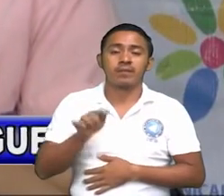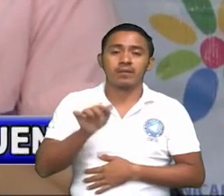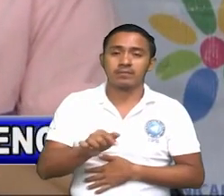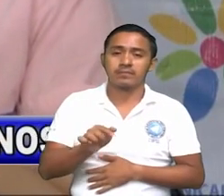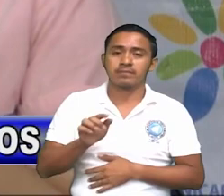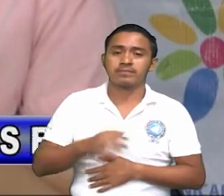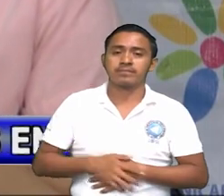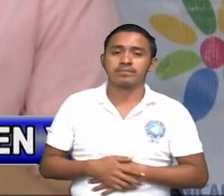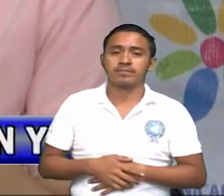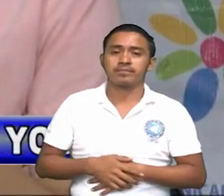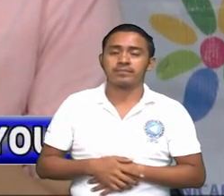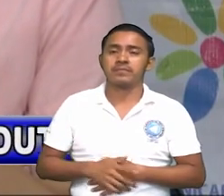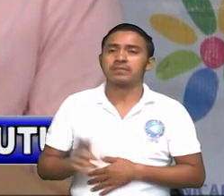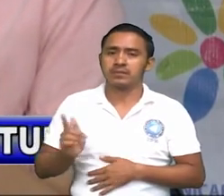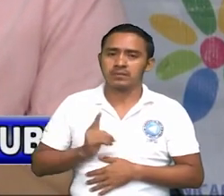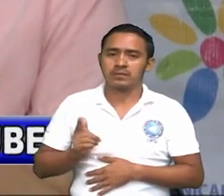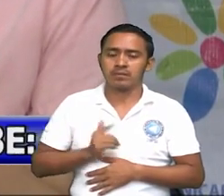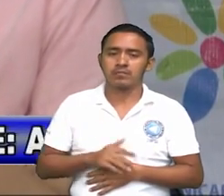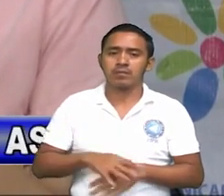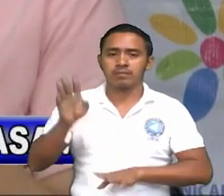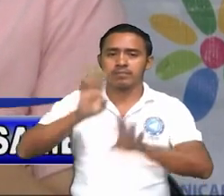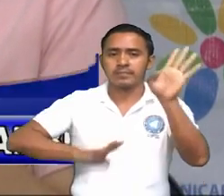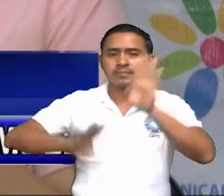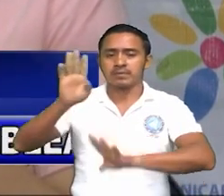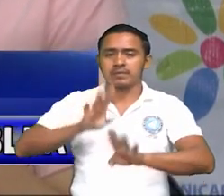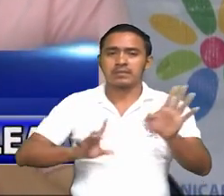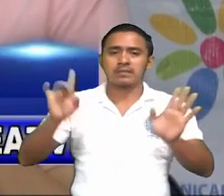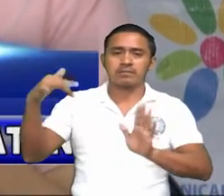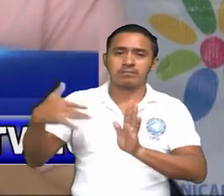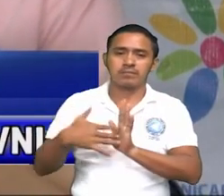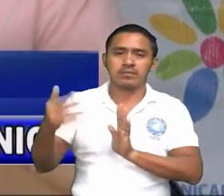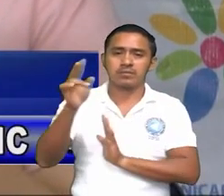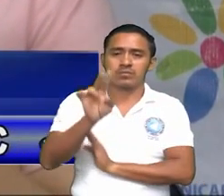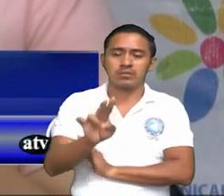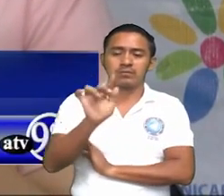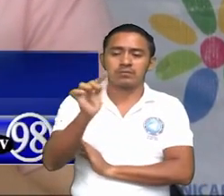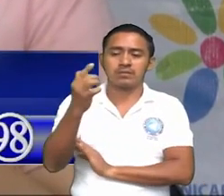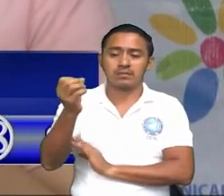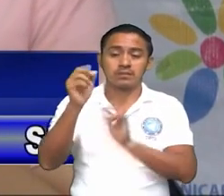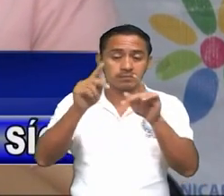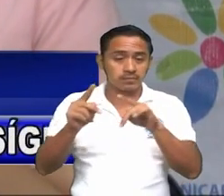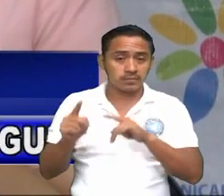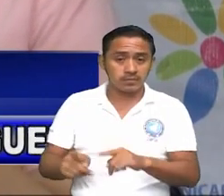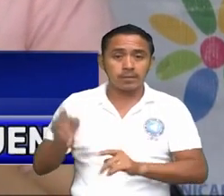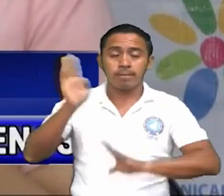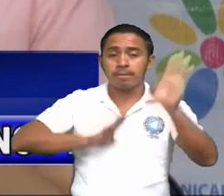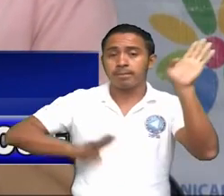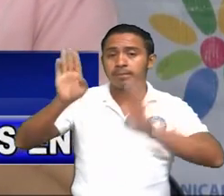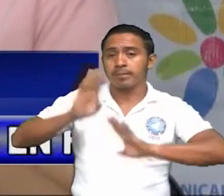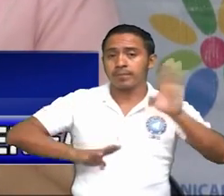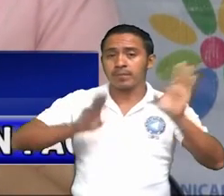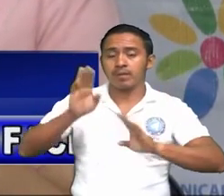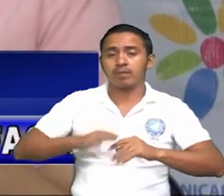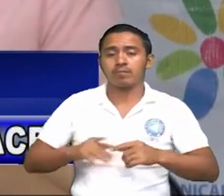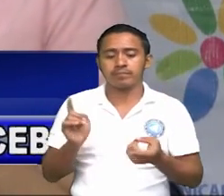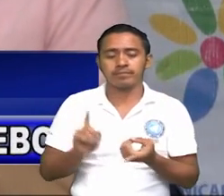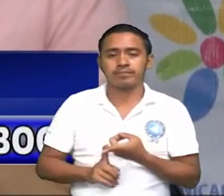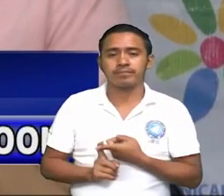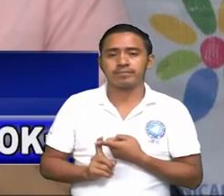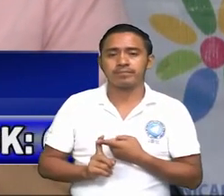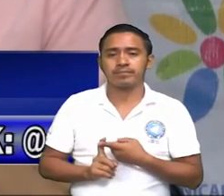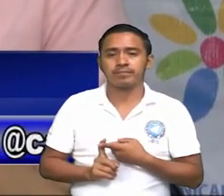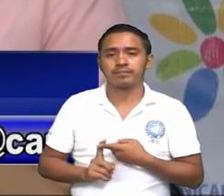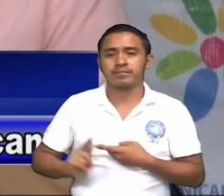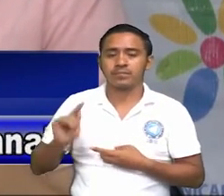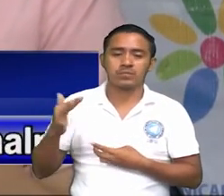sentido, ¿verdad?, logramos la participación de 1.270 protagonistas que estuvieron participando en